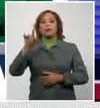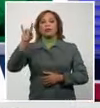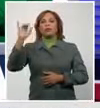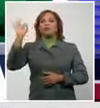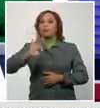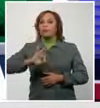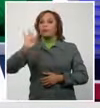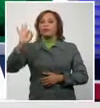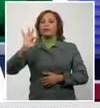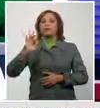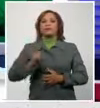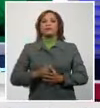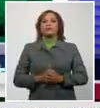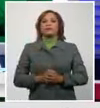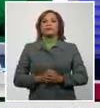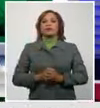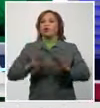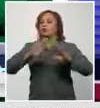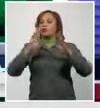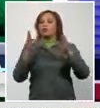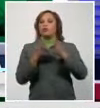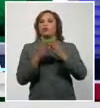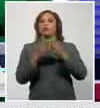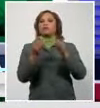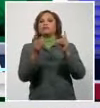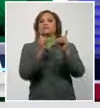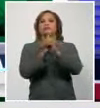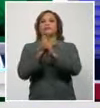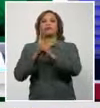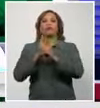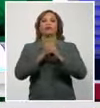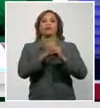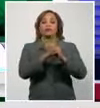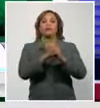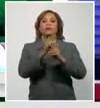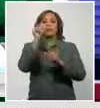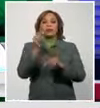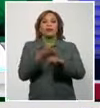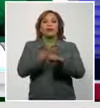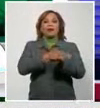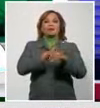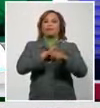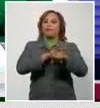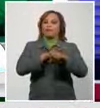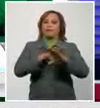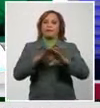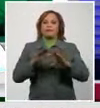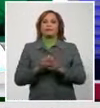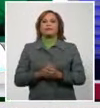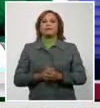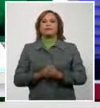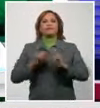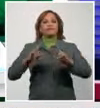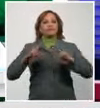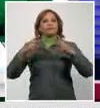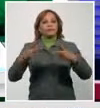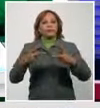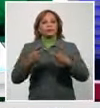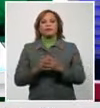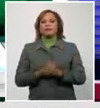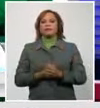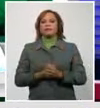62,9% son contactos de casos ya confirmados. Se reitera, se ratifica